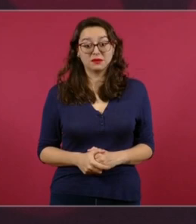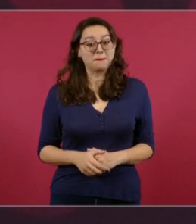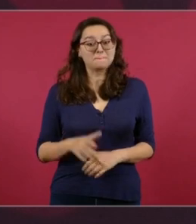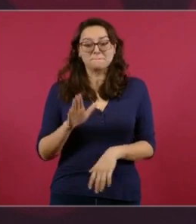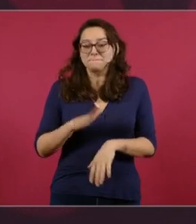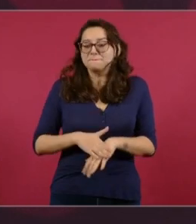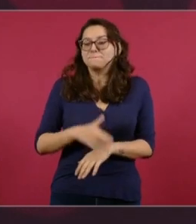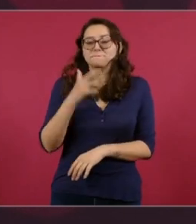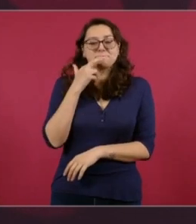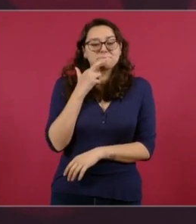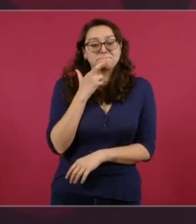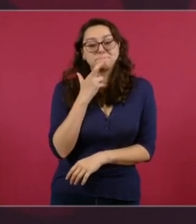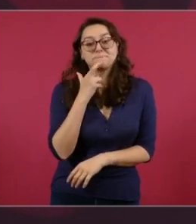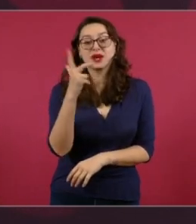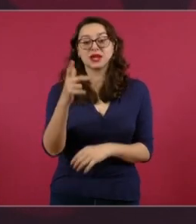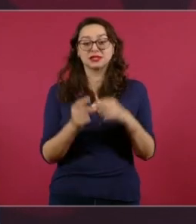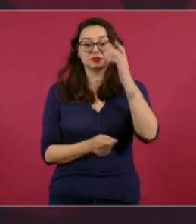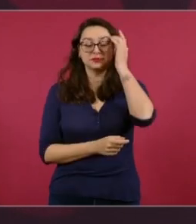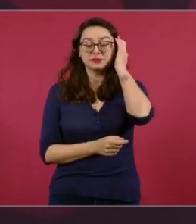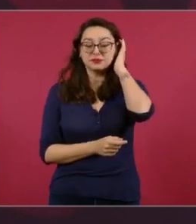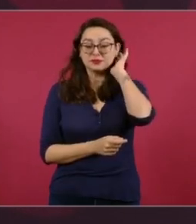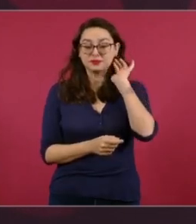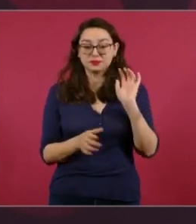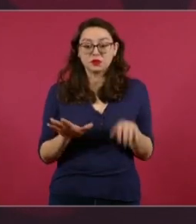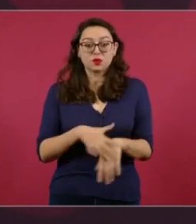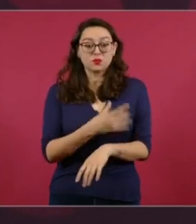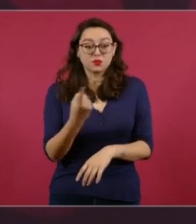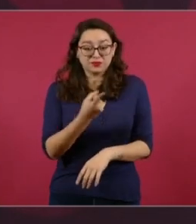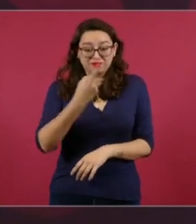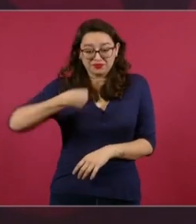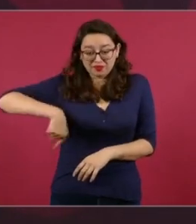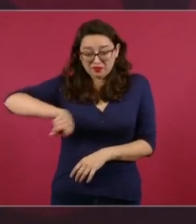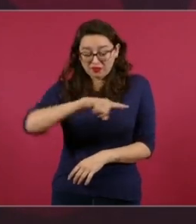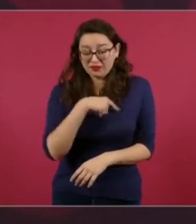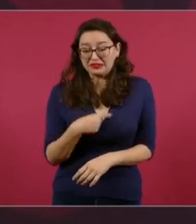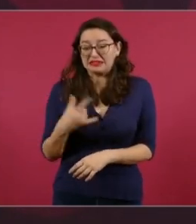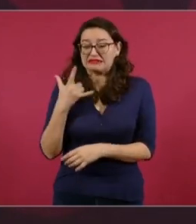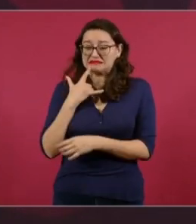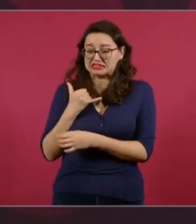mucho mejor, porque a nosotros nos costó